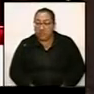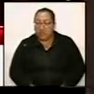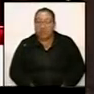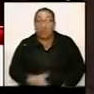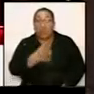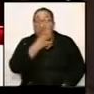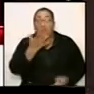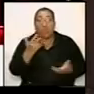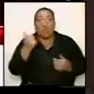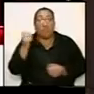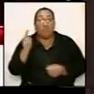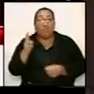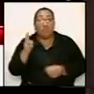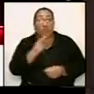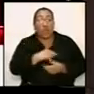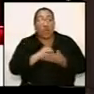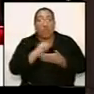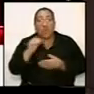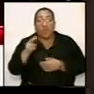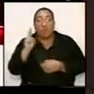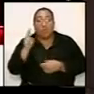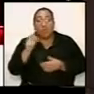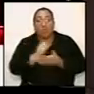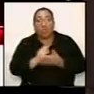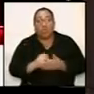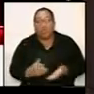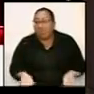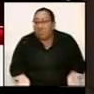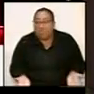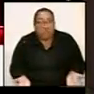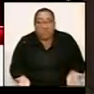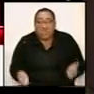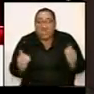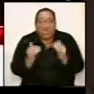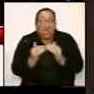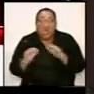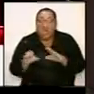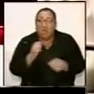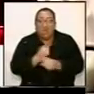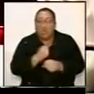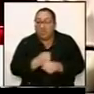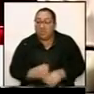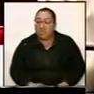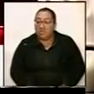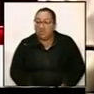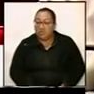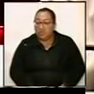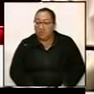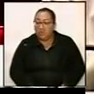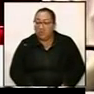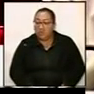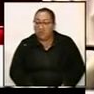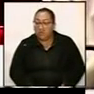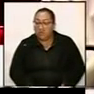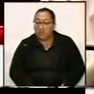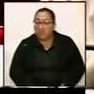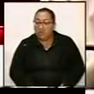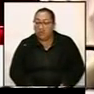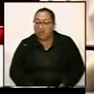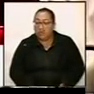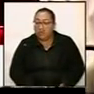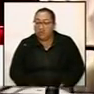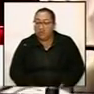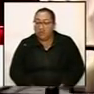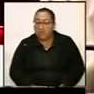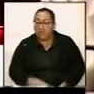diferencia entre un maestro nombrado y un maestro contratado, si ambos hacen la misma labor. Si nos vamos también, y